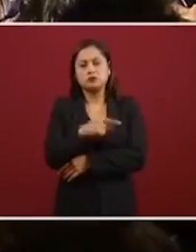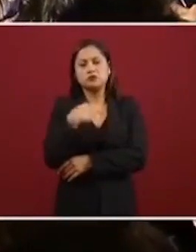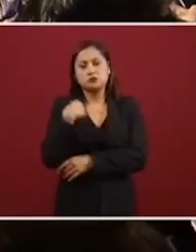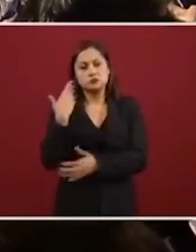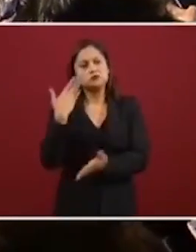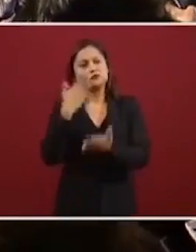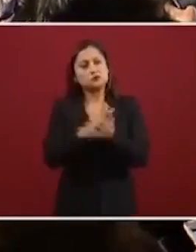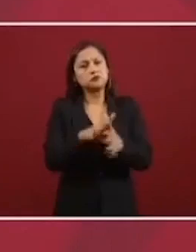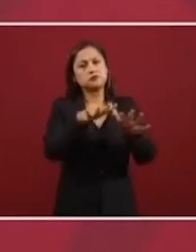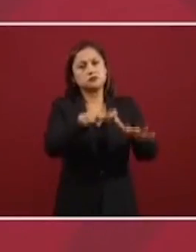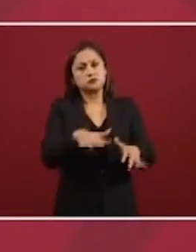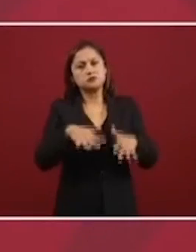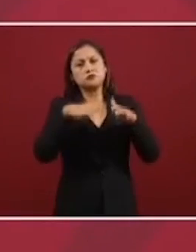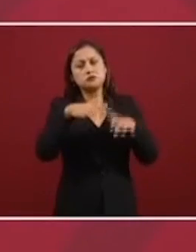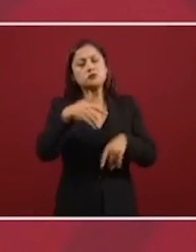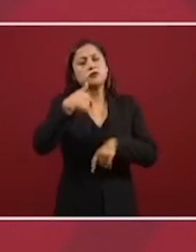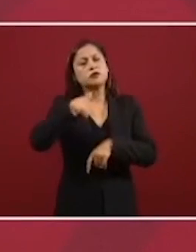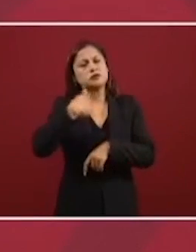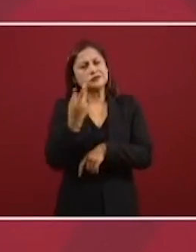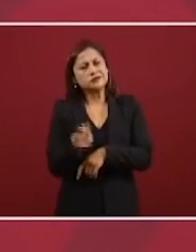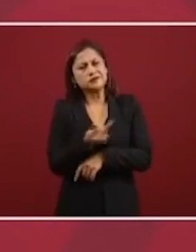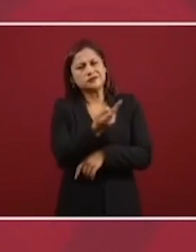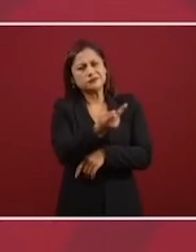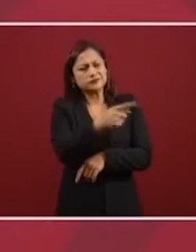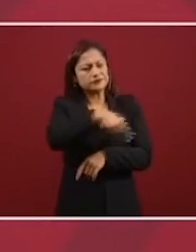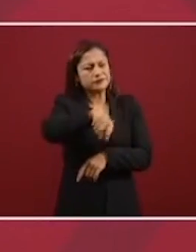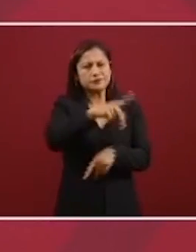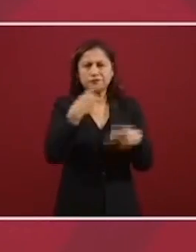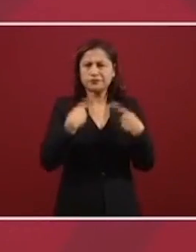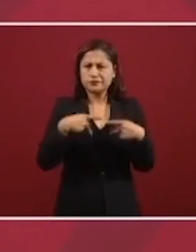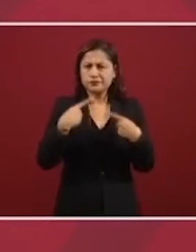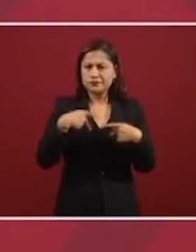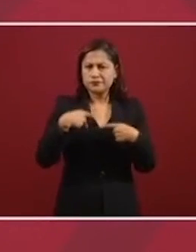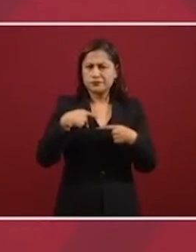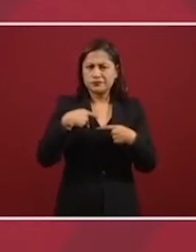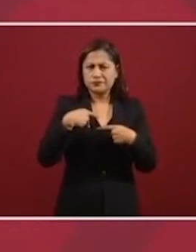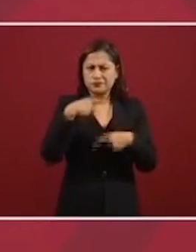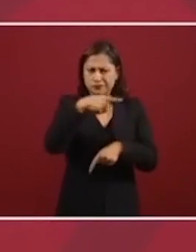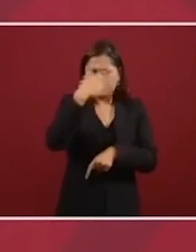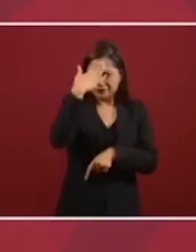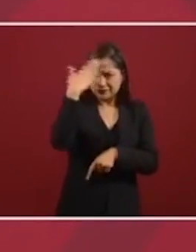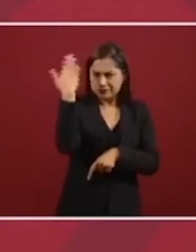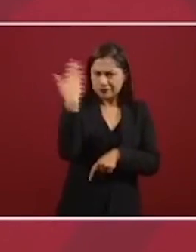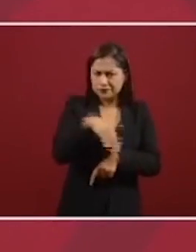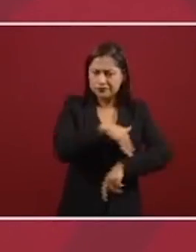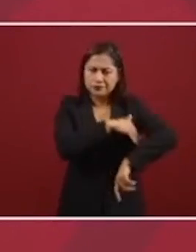les pregunté a los ciudadanos si sabían de ese fondo